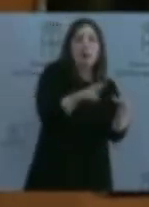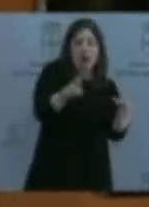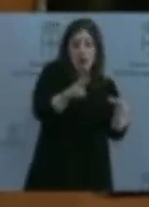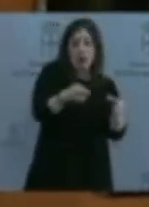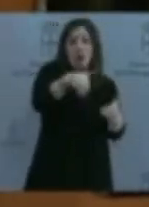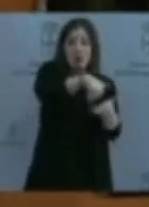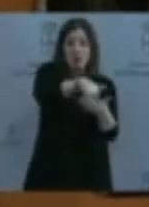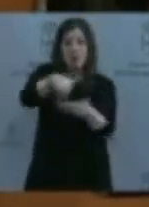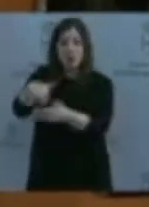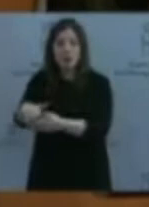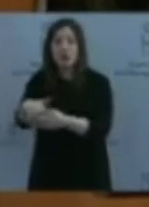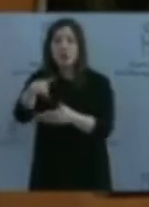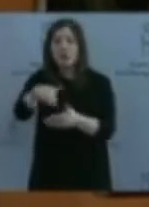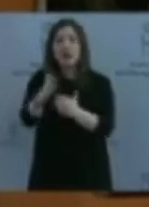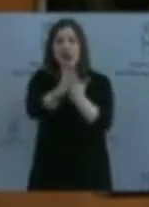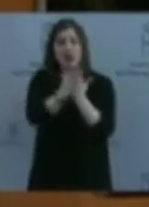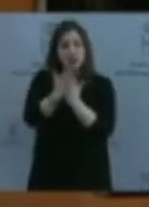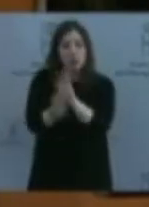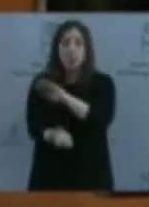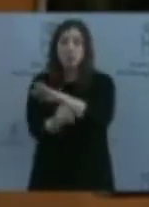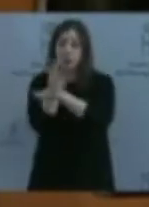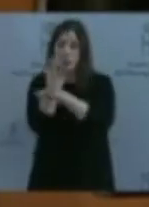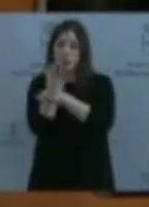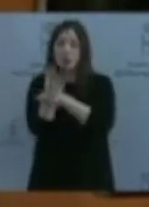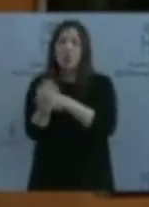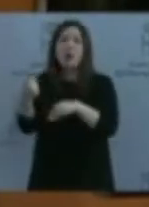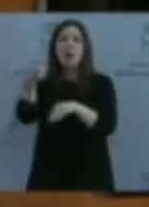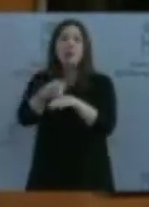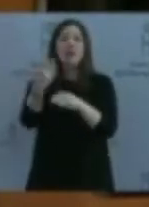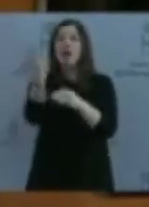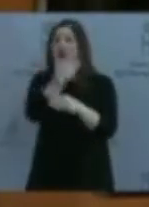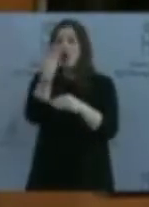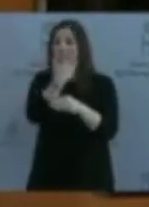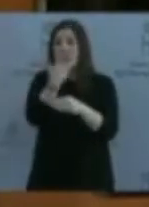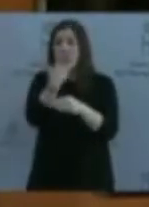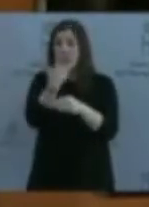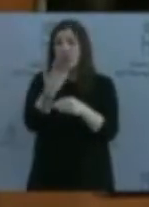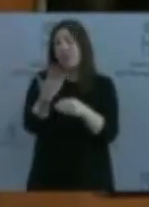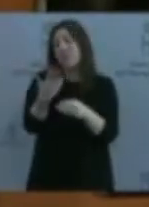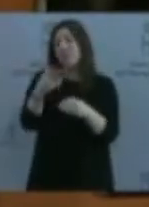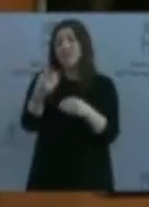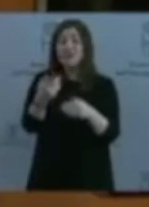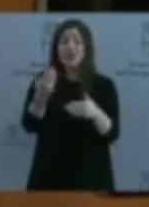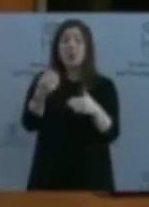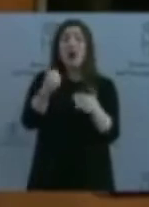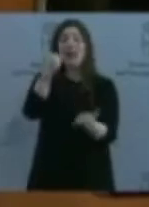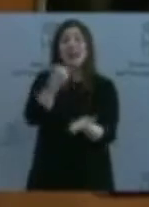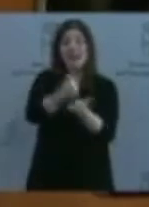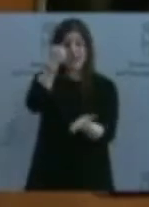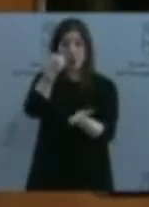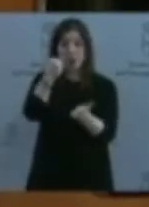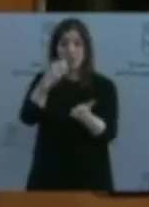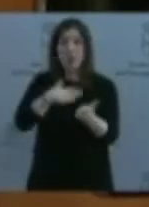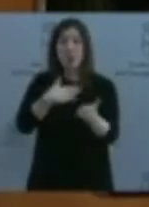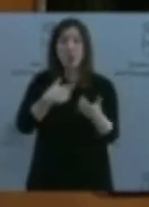mandaba el Colegio de Registradores de la Propiedad y Mercantiles de España, donde daba una serie de bienes que decía que eran